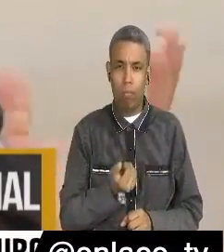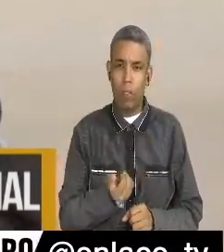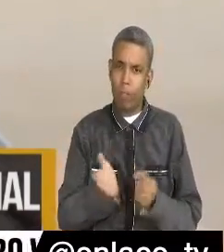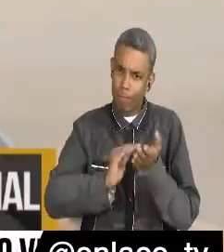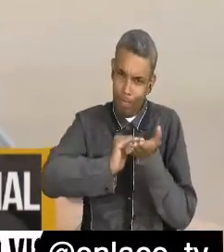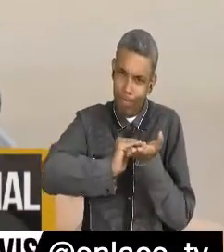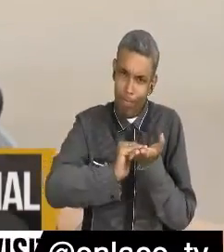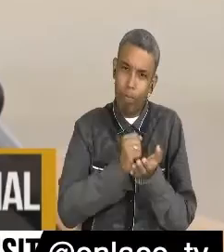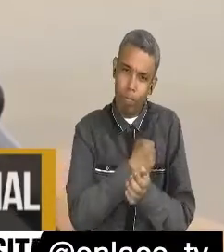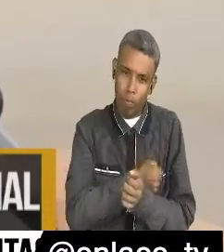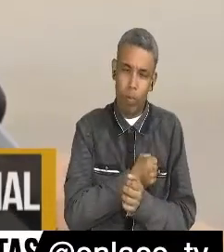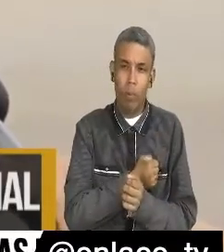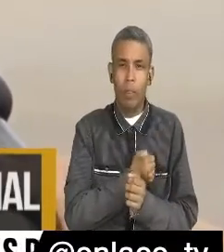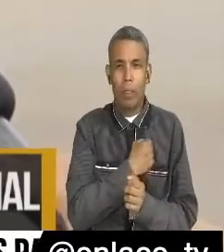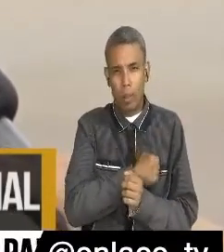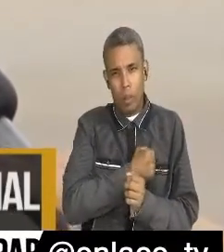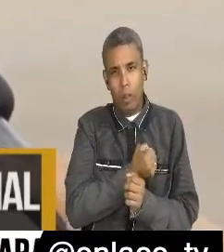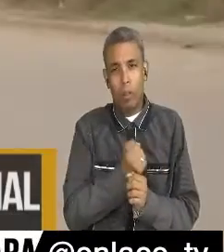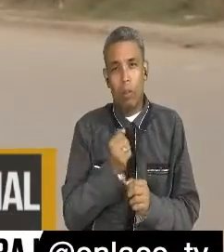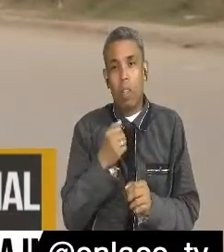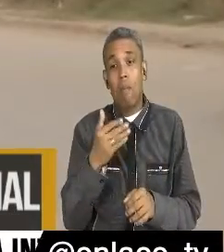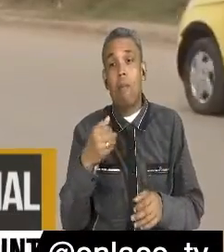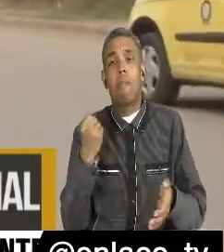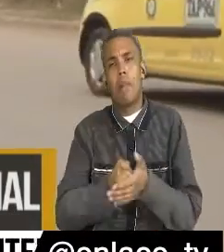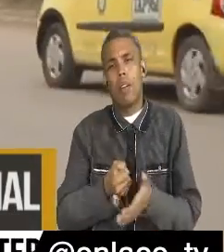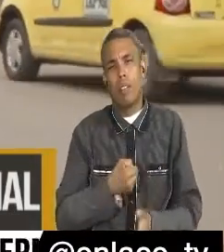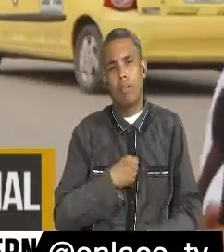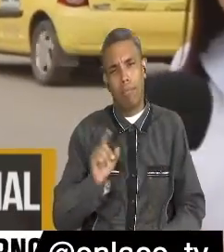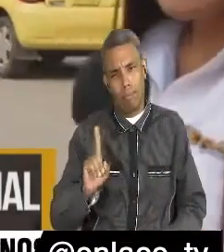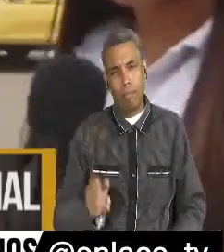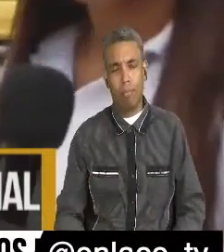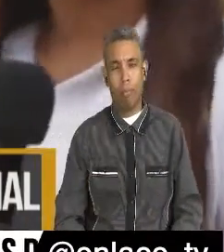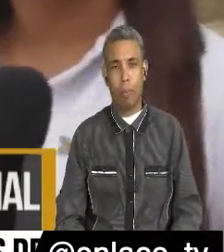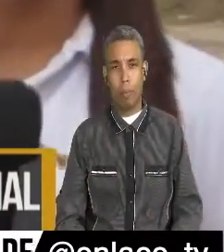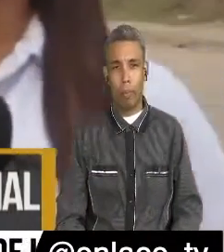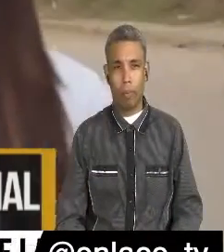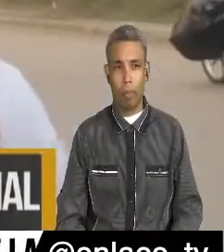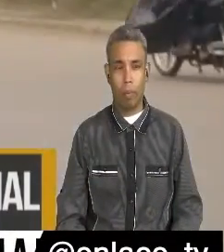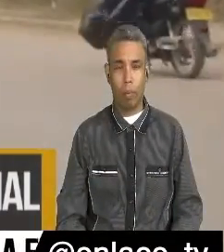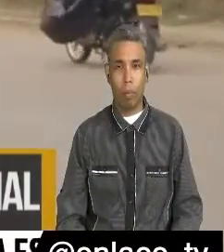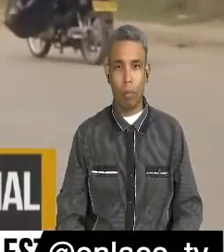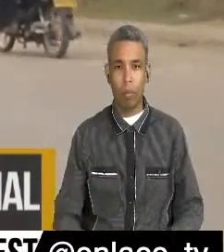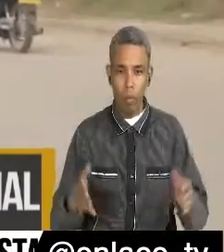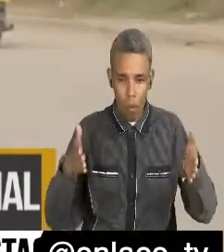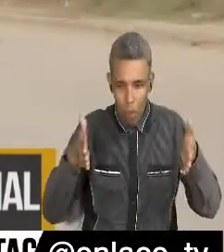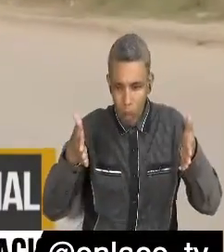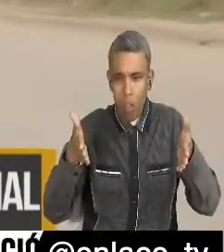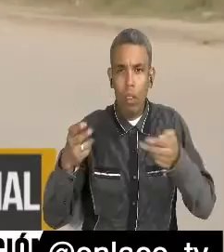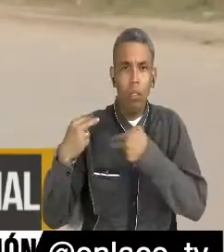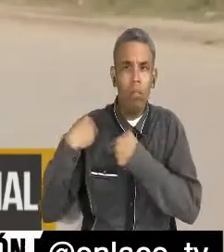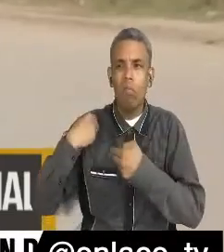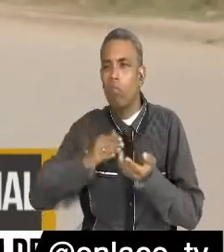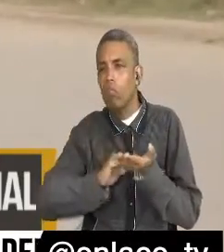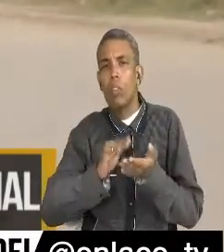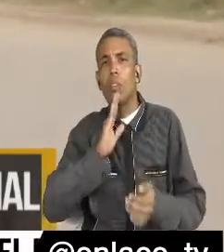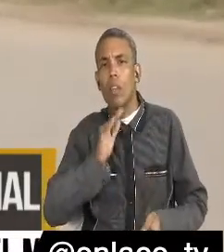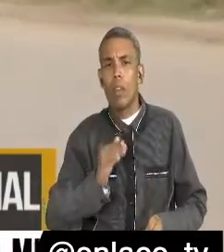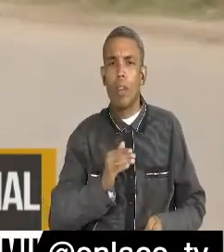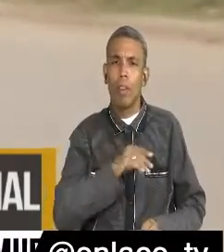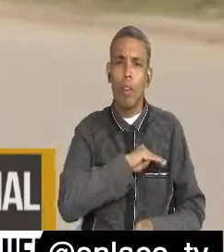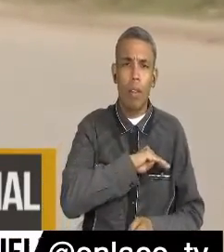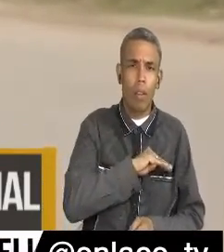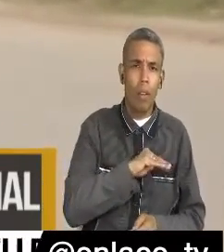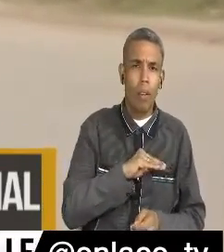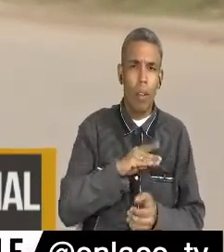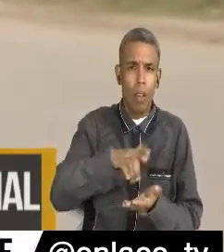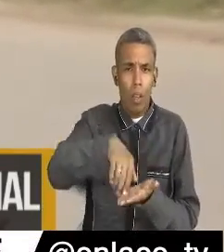de arreglar para así evitar accidentes. Que si es del gobierno local, que si es del gobierno departamental, los responsables de intervenir